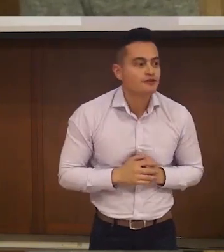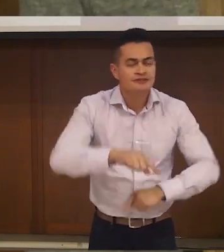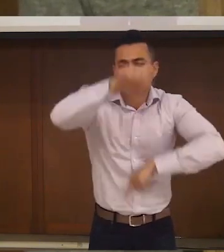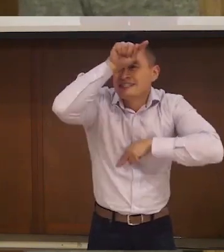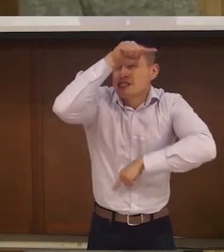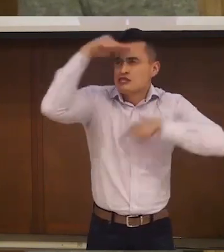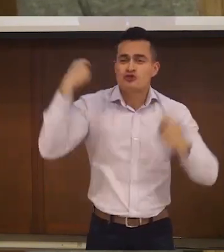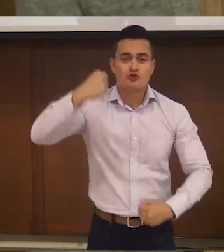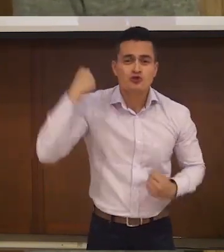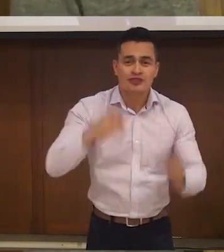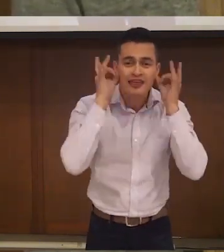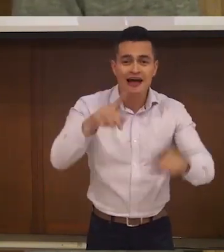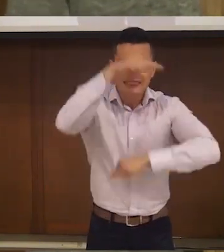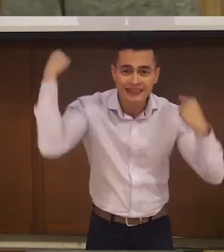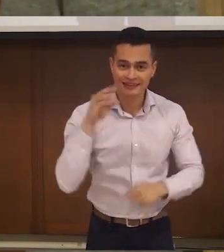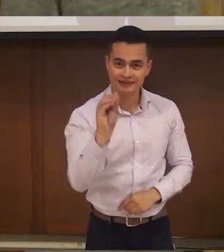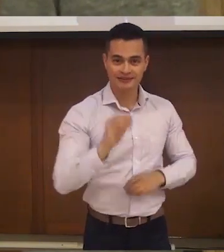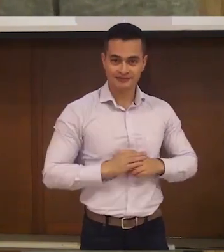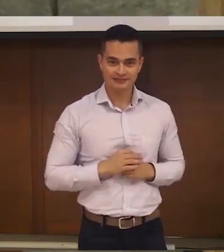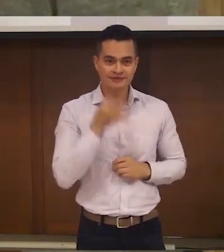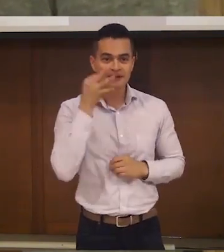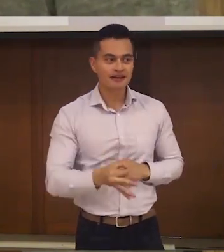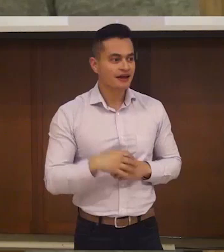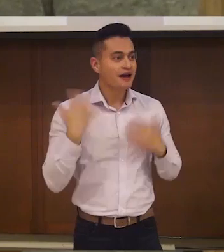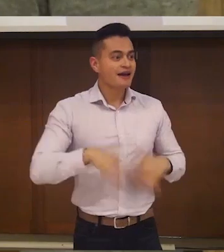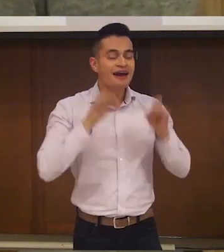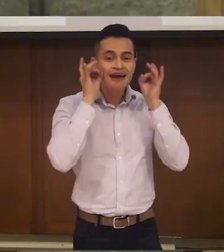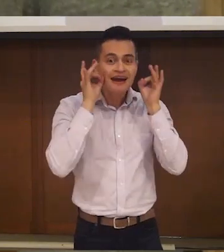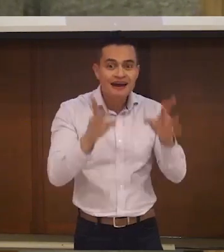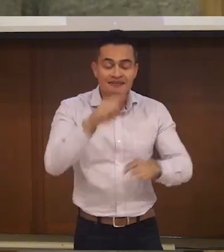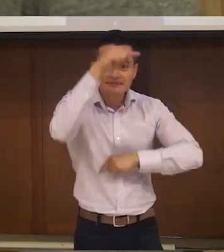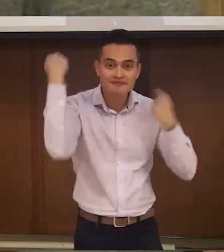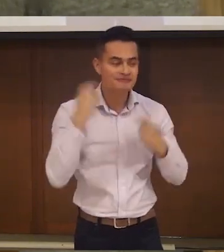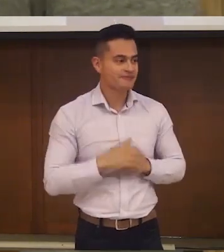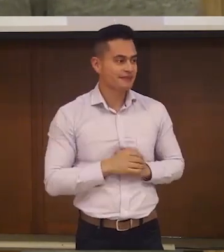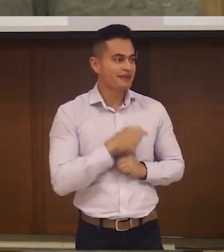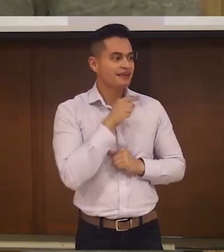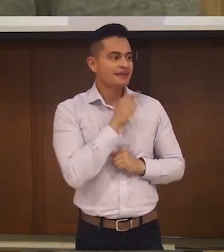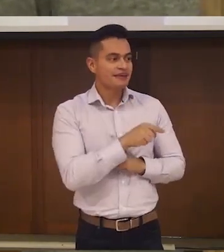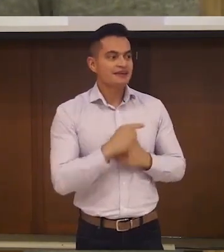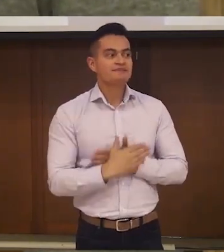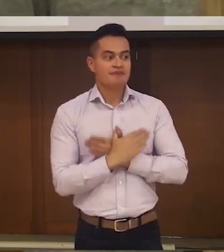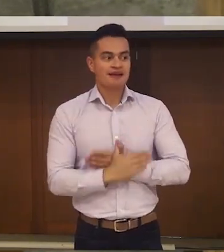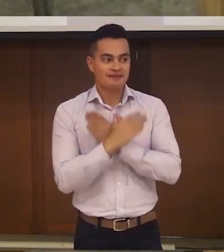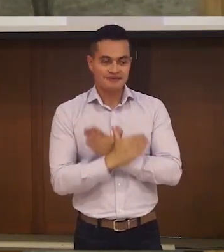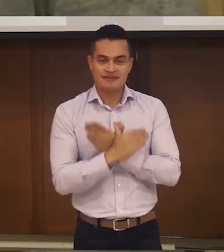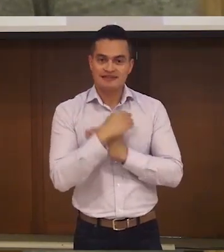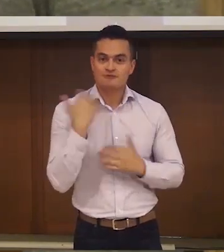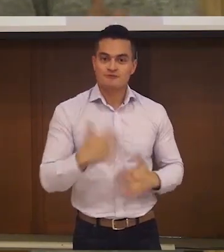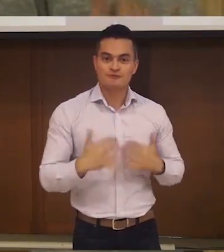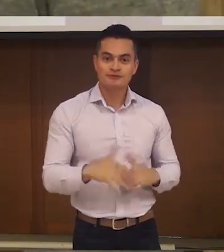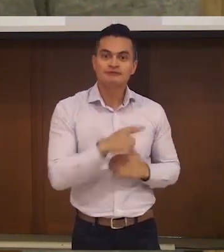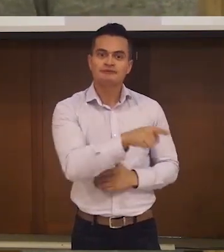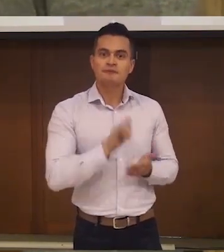intensa, no intensa, pero que bueno, gracias a esa intensidad verdaderamente admirable,